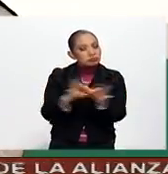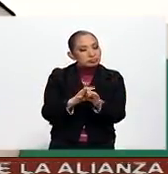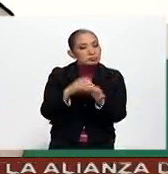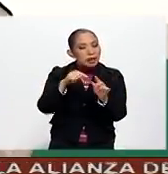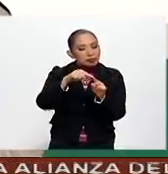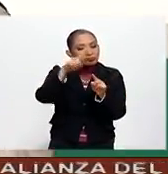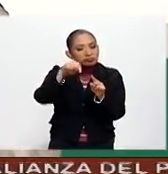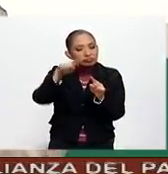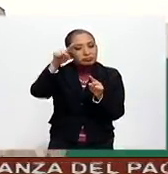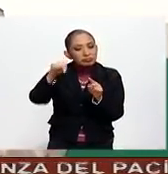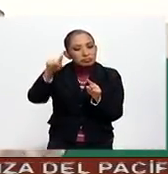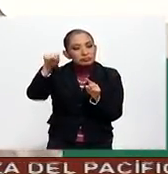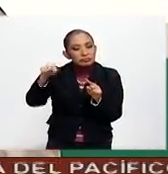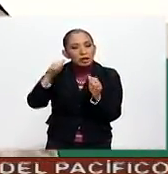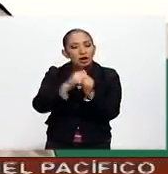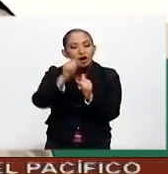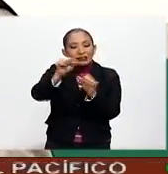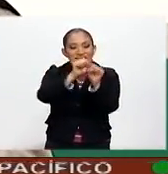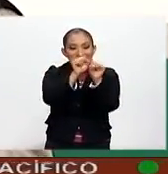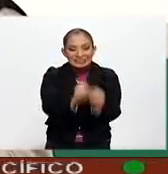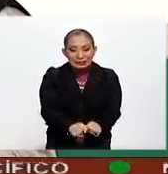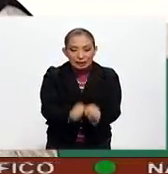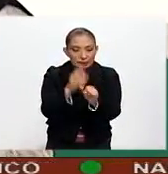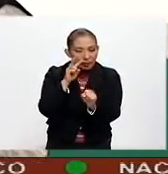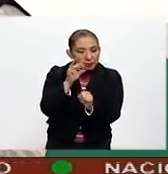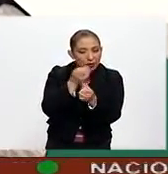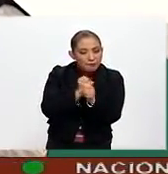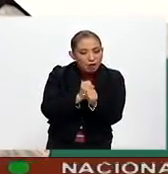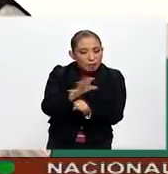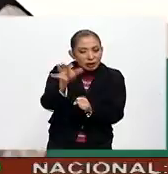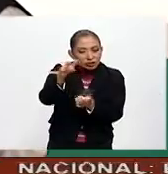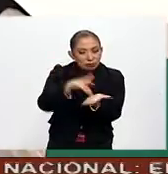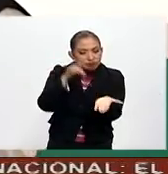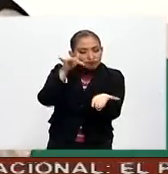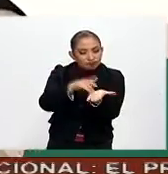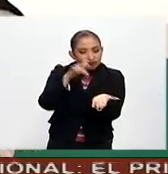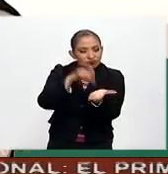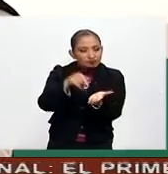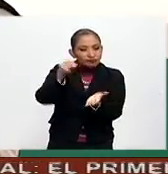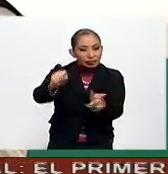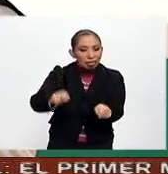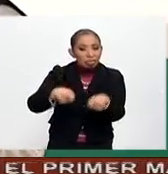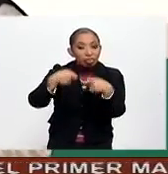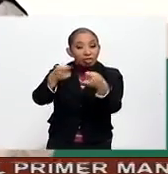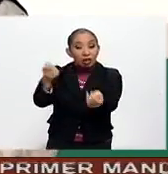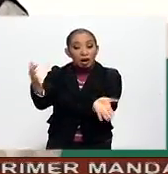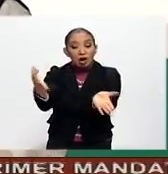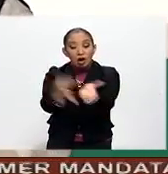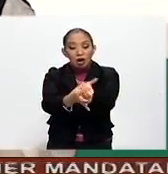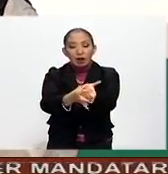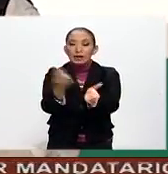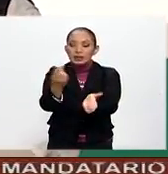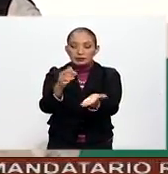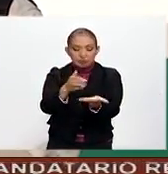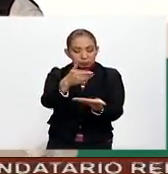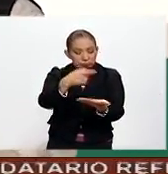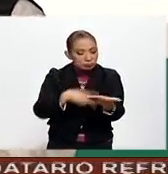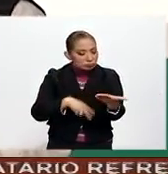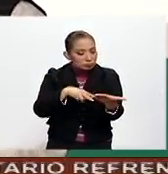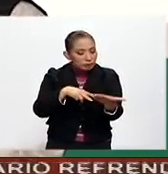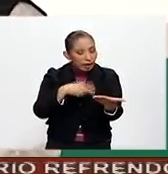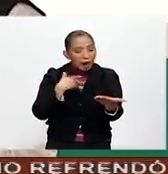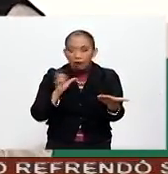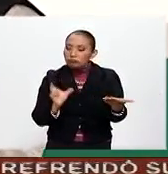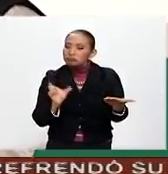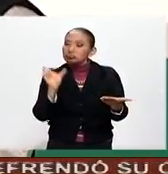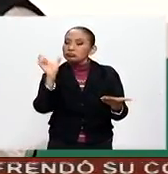y que provean a través del sistema de reporte la información que quien otorga los hologramas necesita para hacerlo